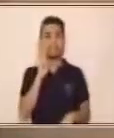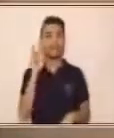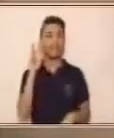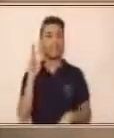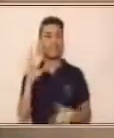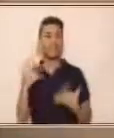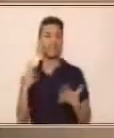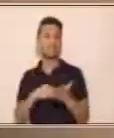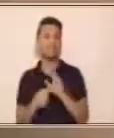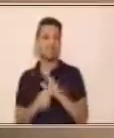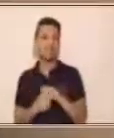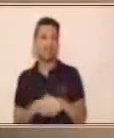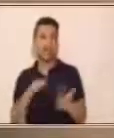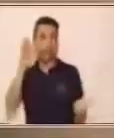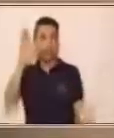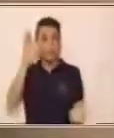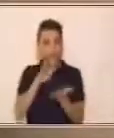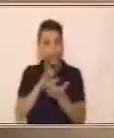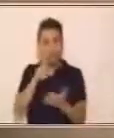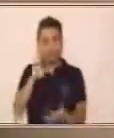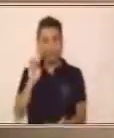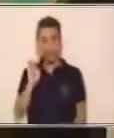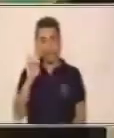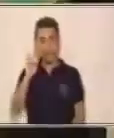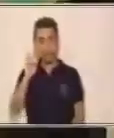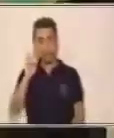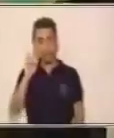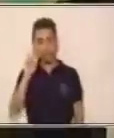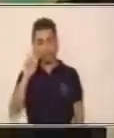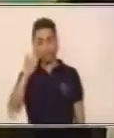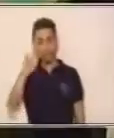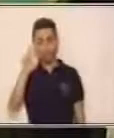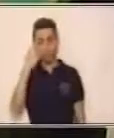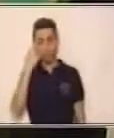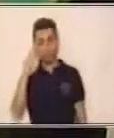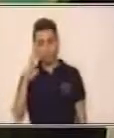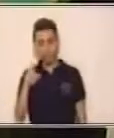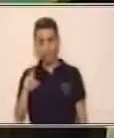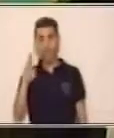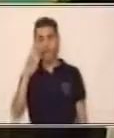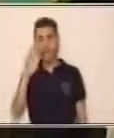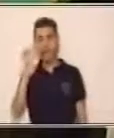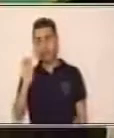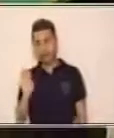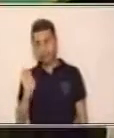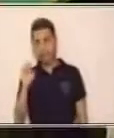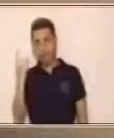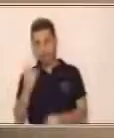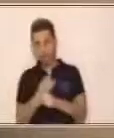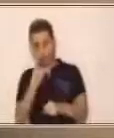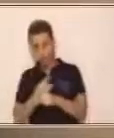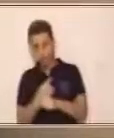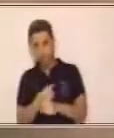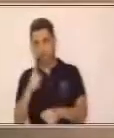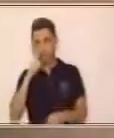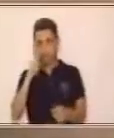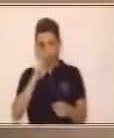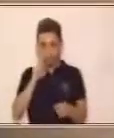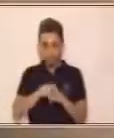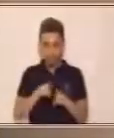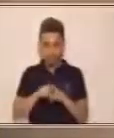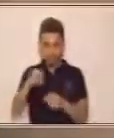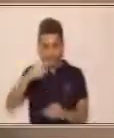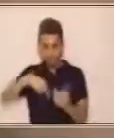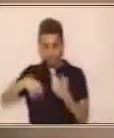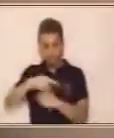reducir, reutilizar y reciclar. Y te recordamos, lávate las manos con suficiente agua y jabón o en